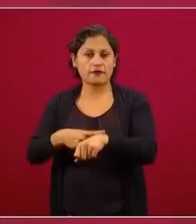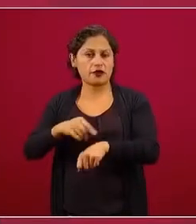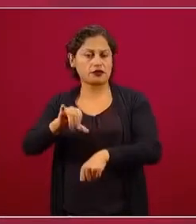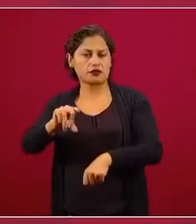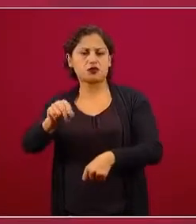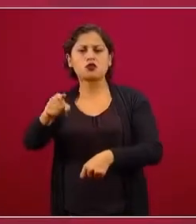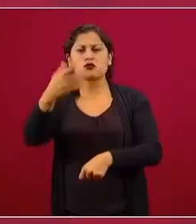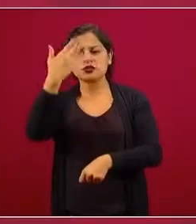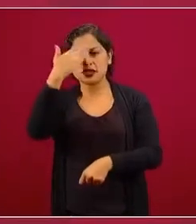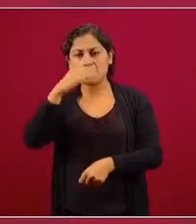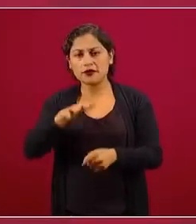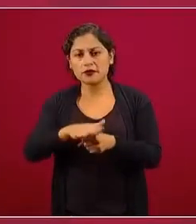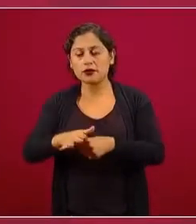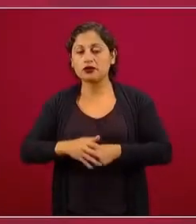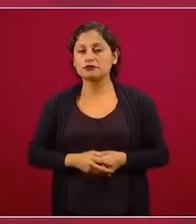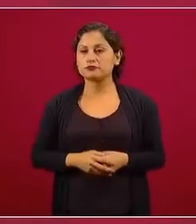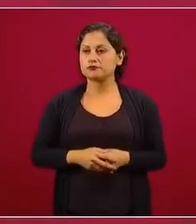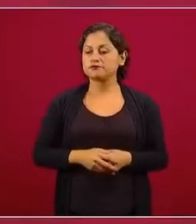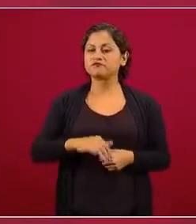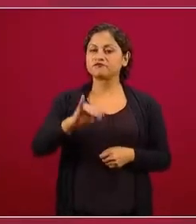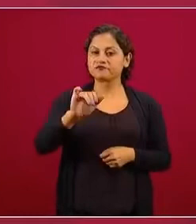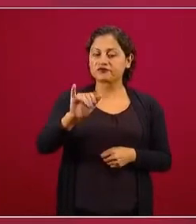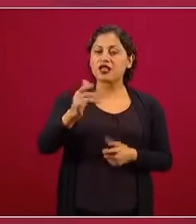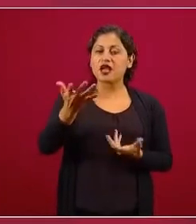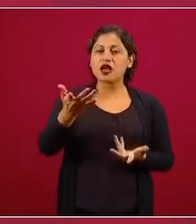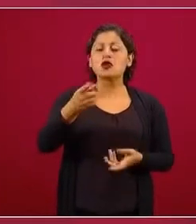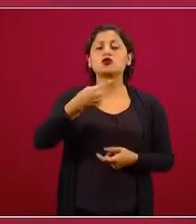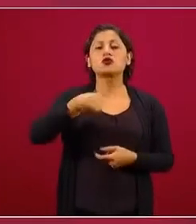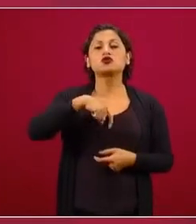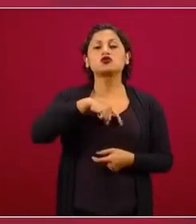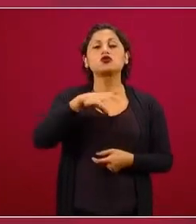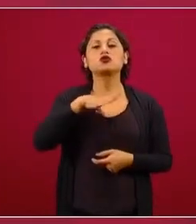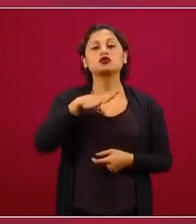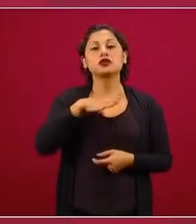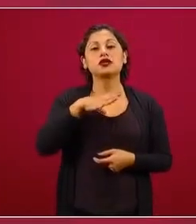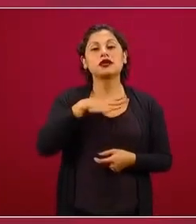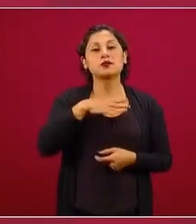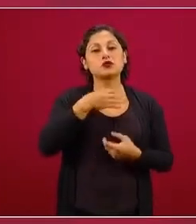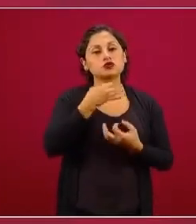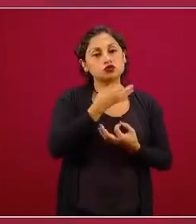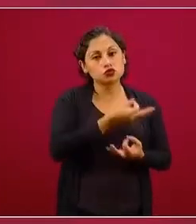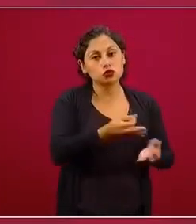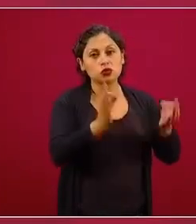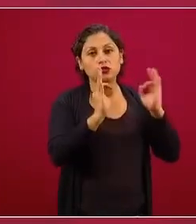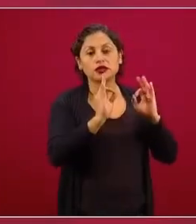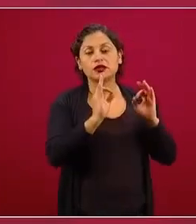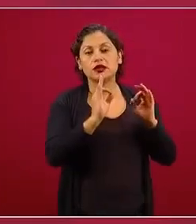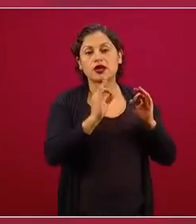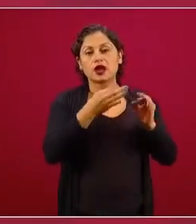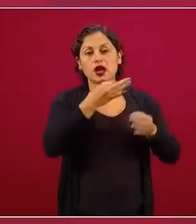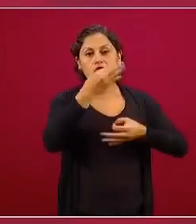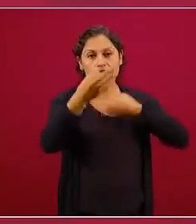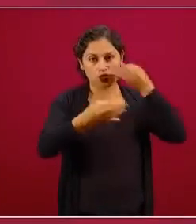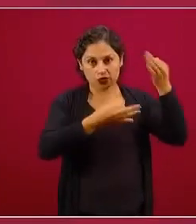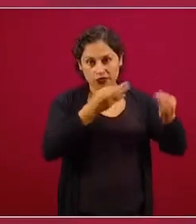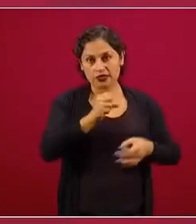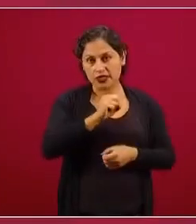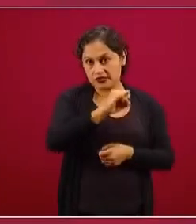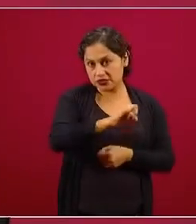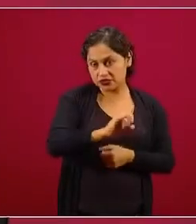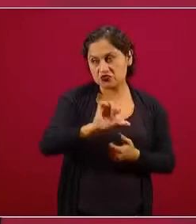tenemos tanto noticias que van en pro como lo que pudiera ser, por ejemplo, lo que comenta un riesgo en el